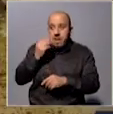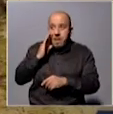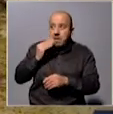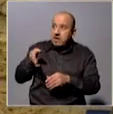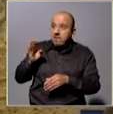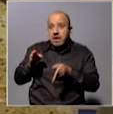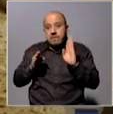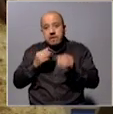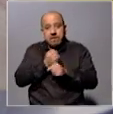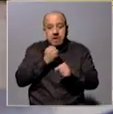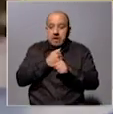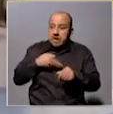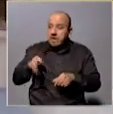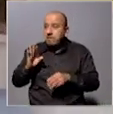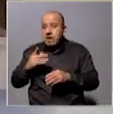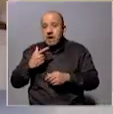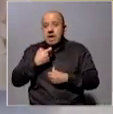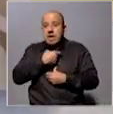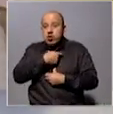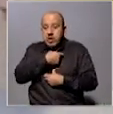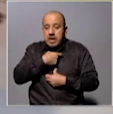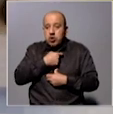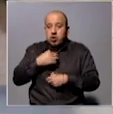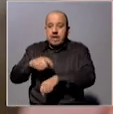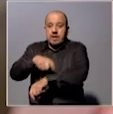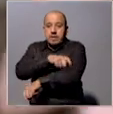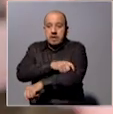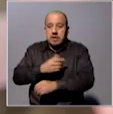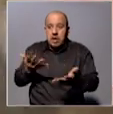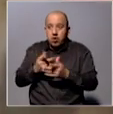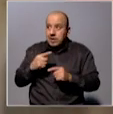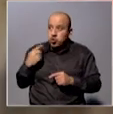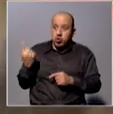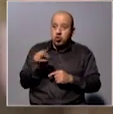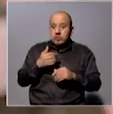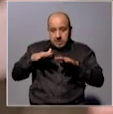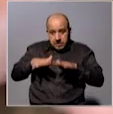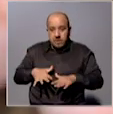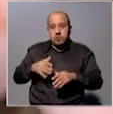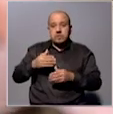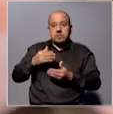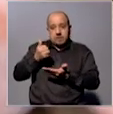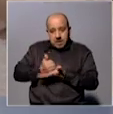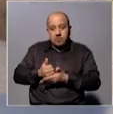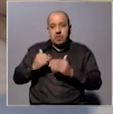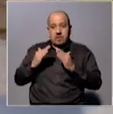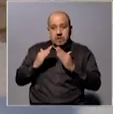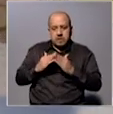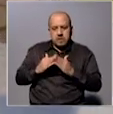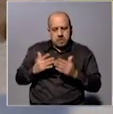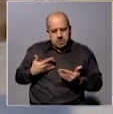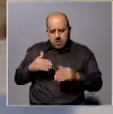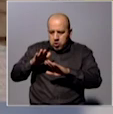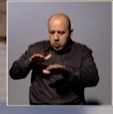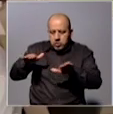iban al colegio, al jardín, o hacían otras actividades y ahora todos estamos en casa. Eso obviamente a los